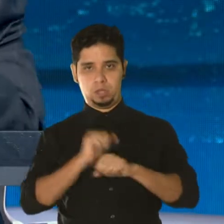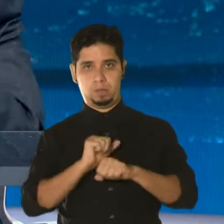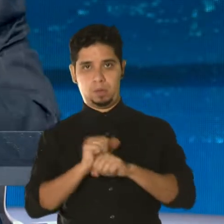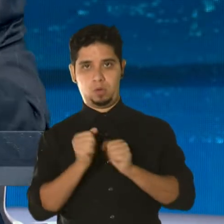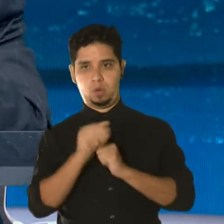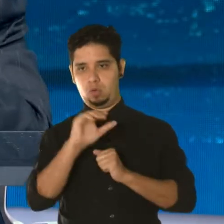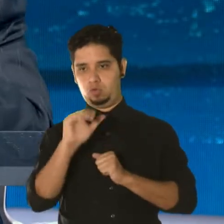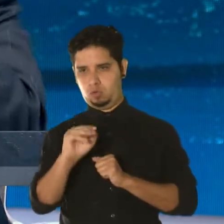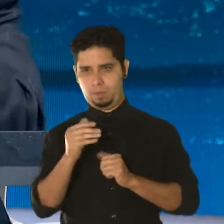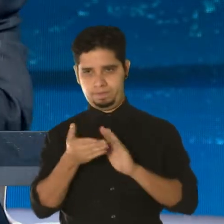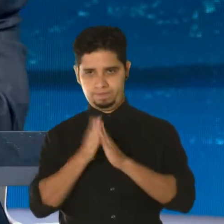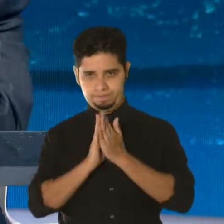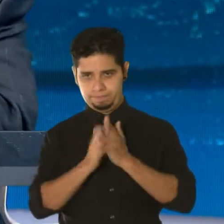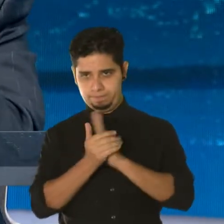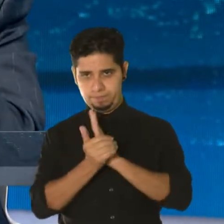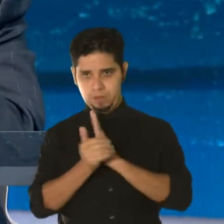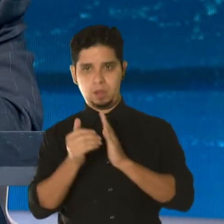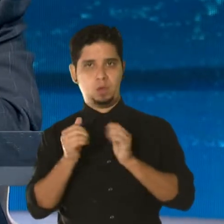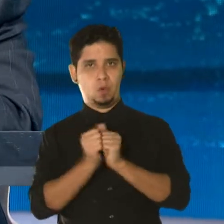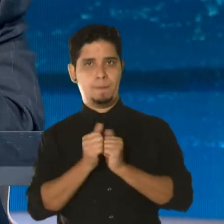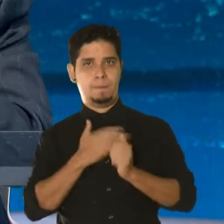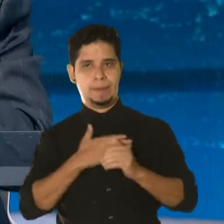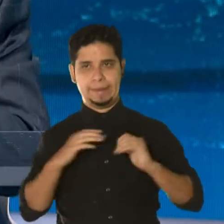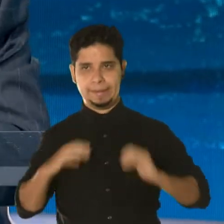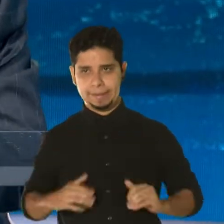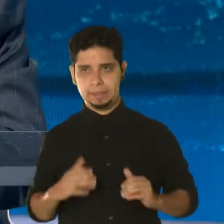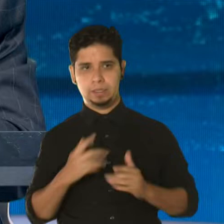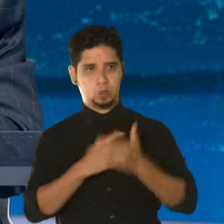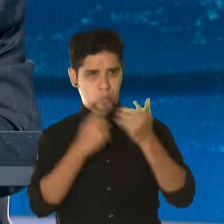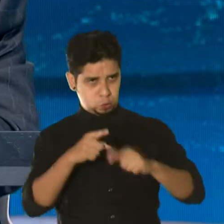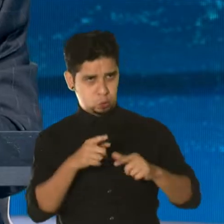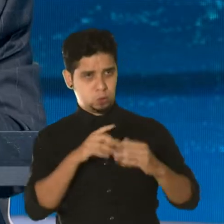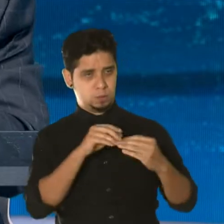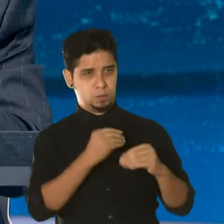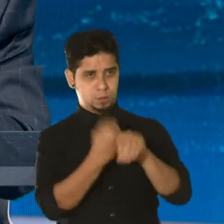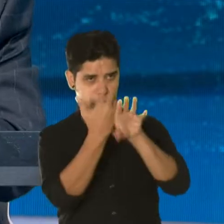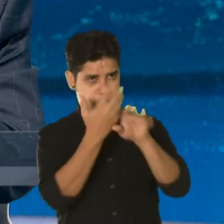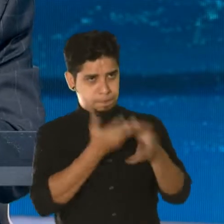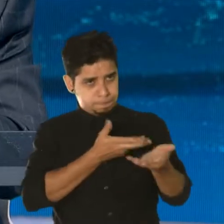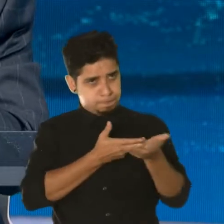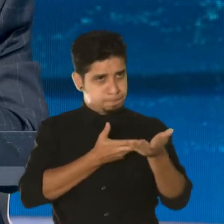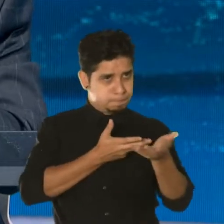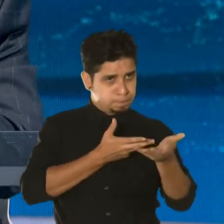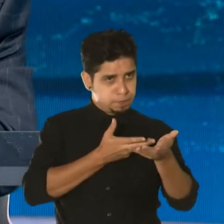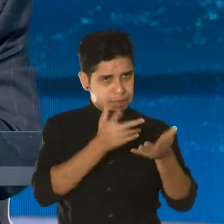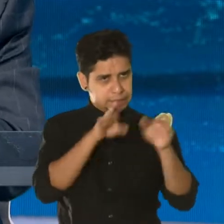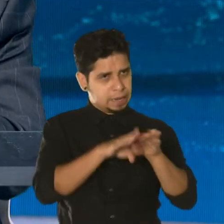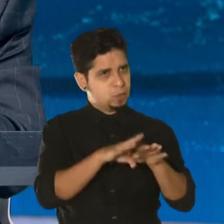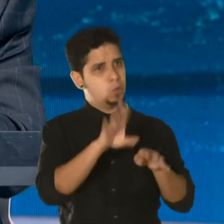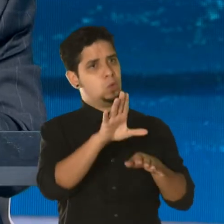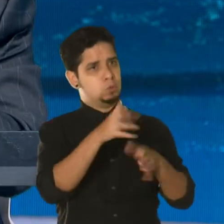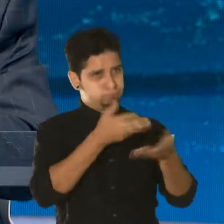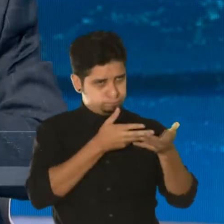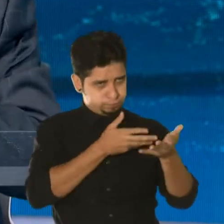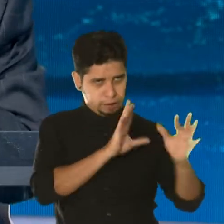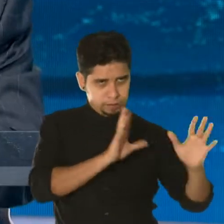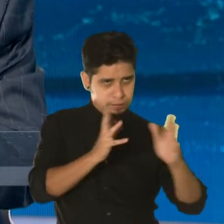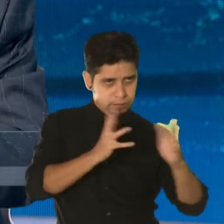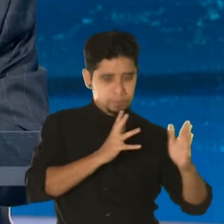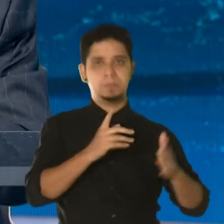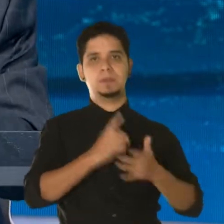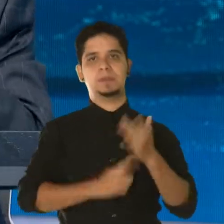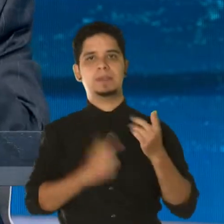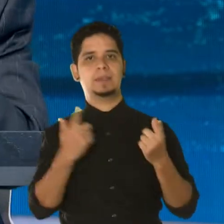hice experto y empecé a hablar con mis clientes a ver qué les pasaba. Estaban muy mal, muchos cerrando y me necesitaban. ¿Qué